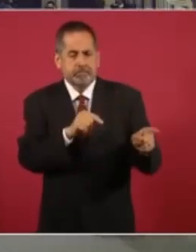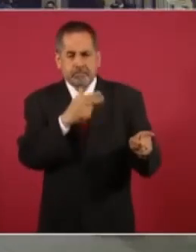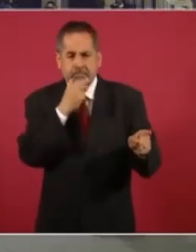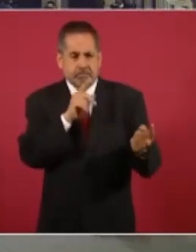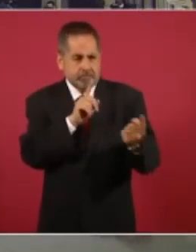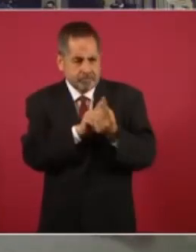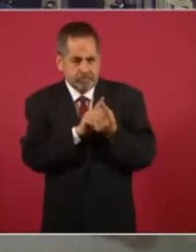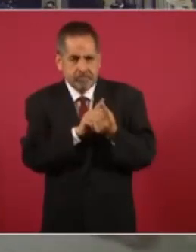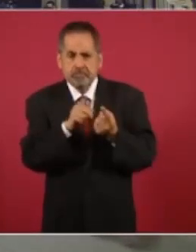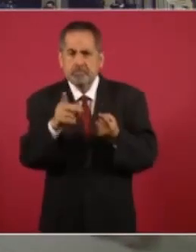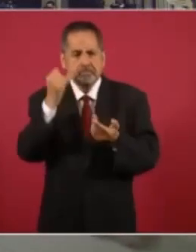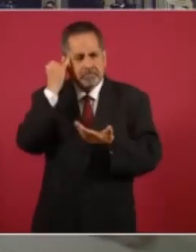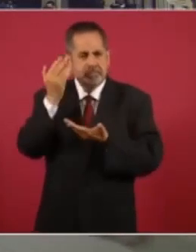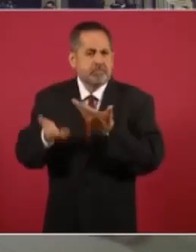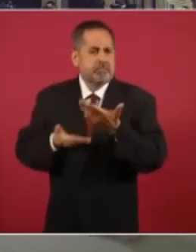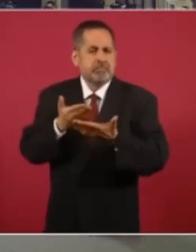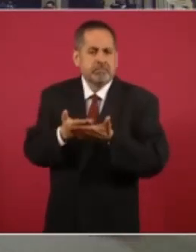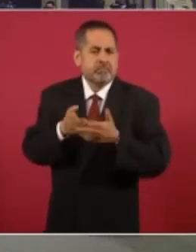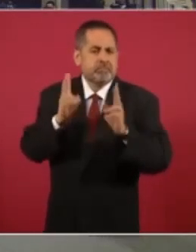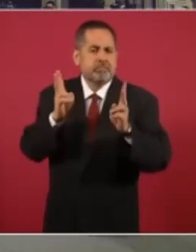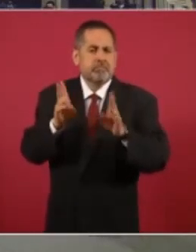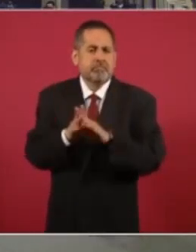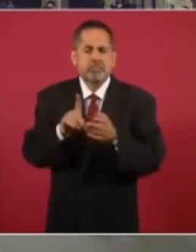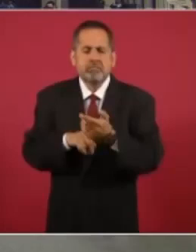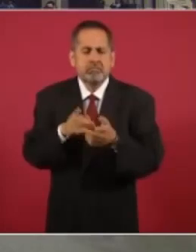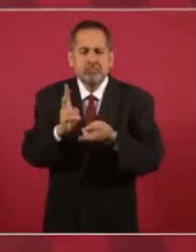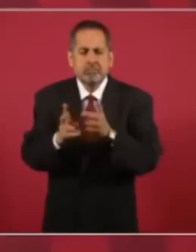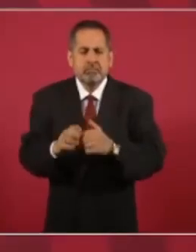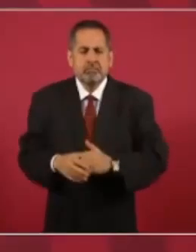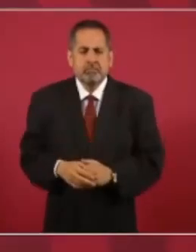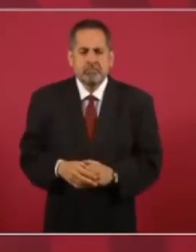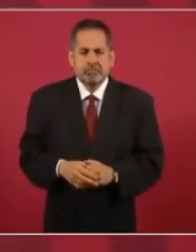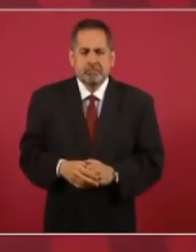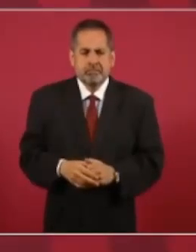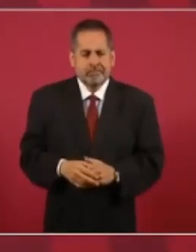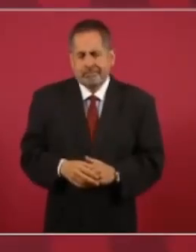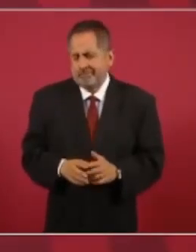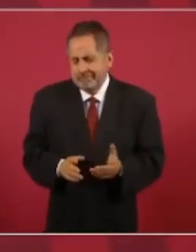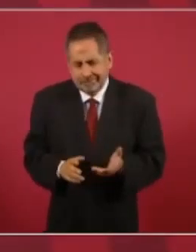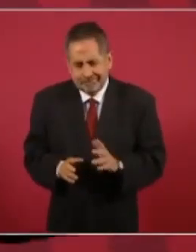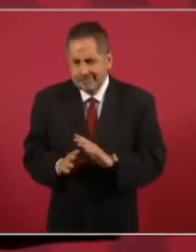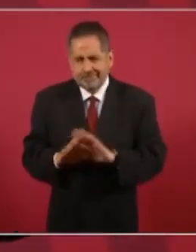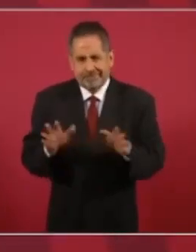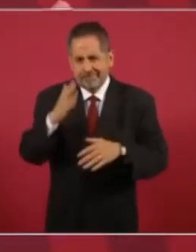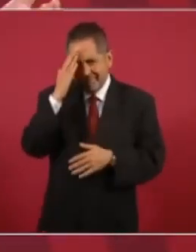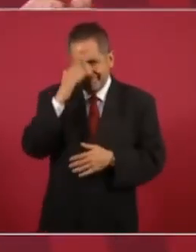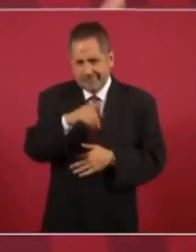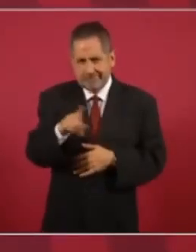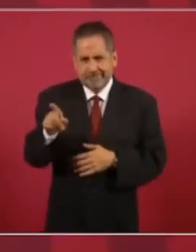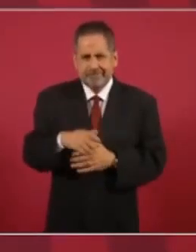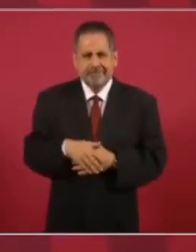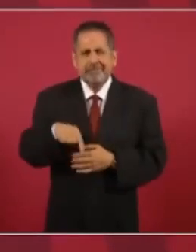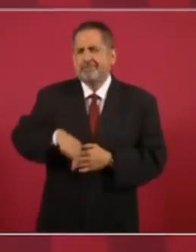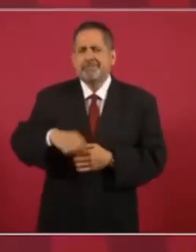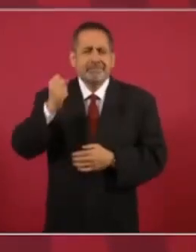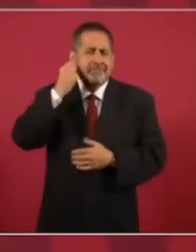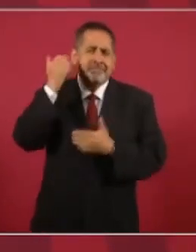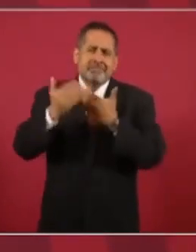poner sobre la mesa o qué asuntos de parte de México? ¿Usted pero es que ya saben, tratar? Decía migración. Aquí en las